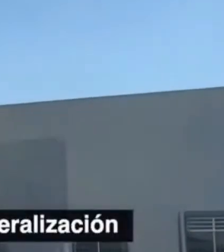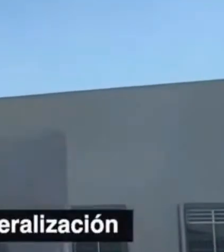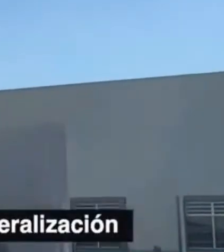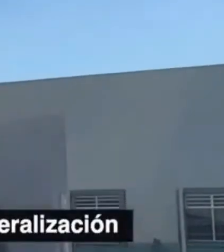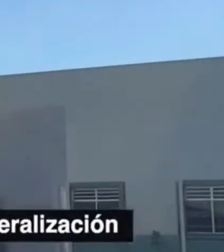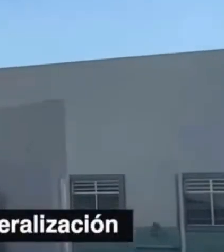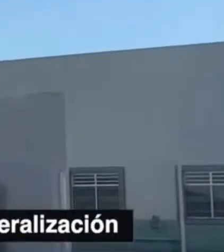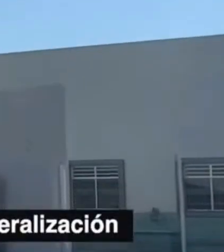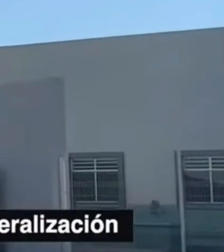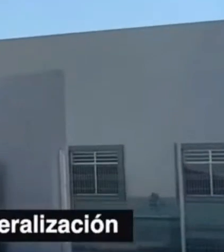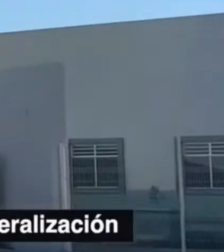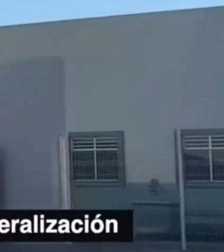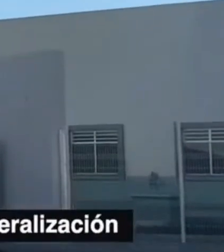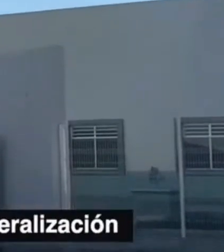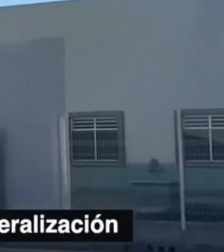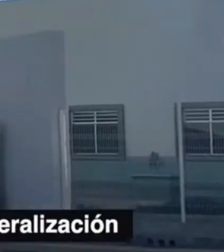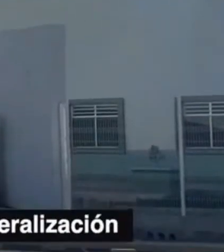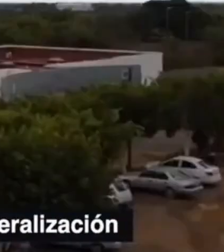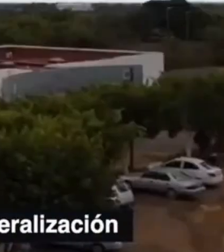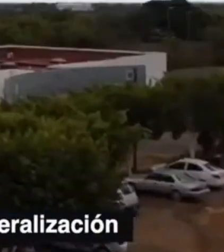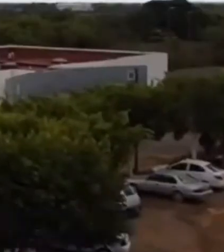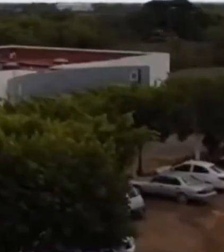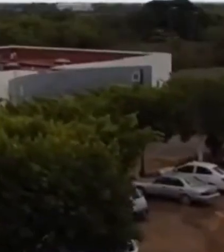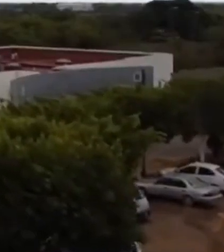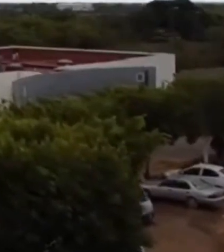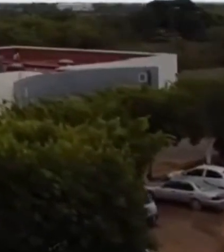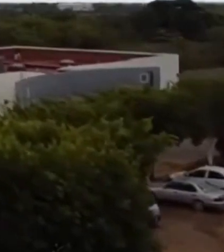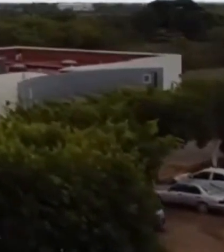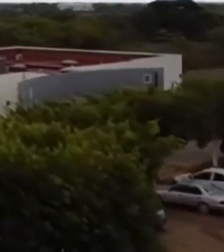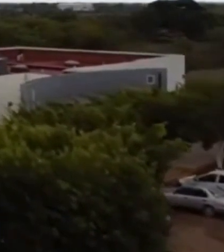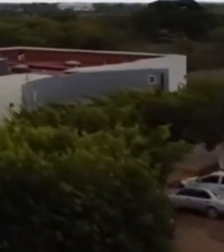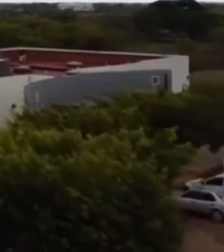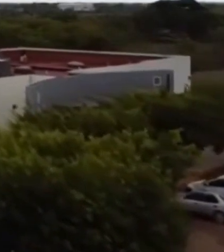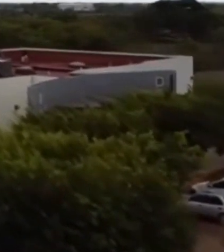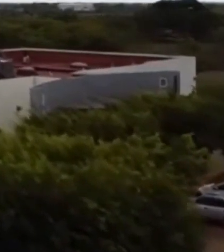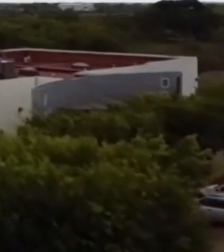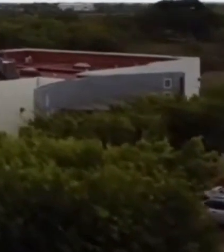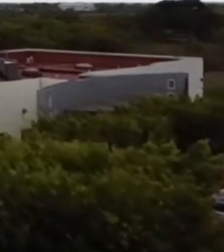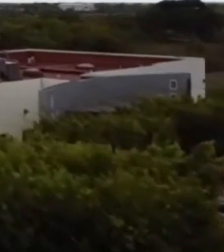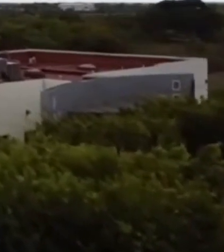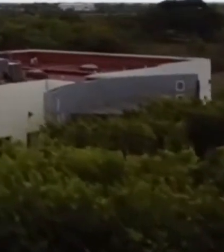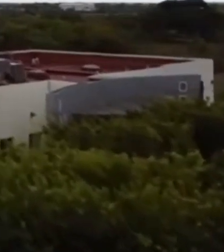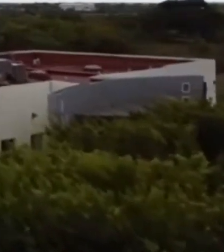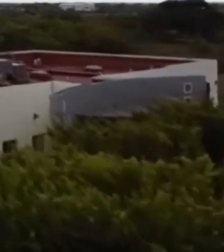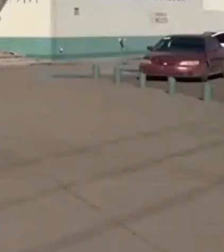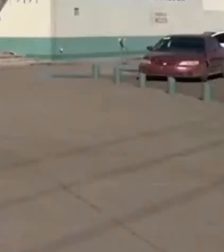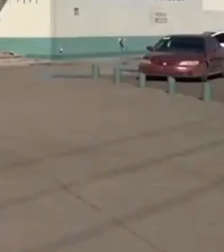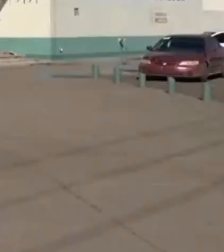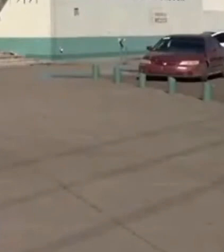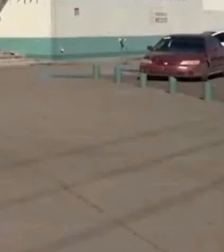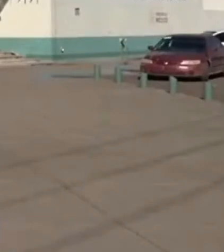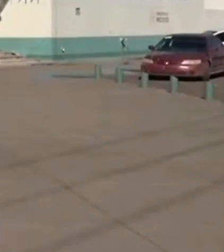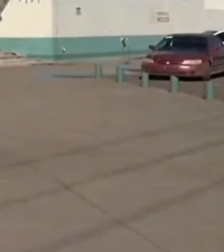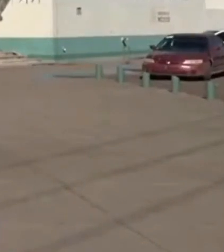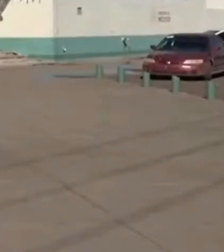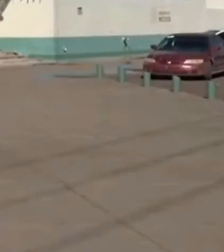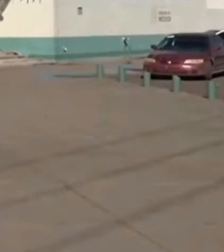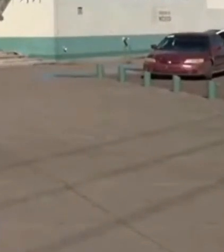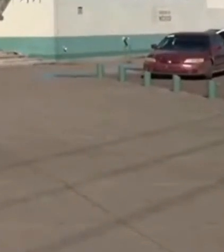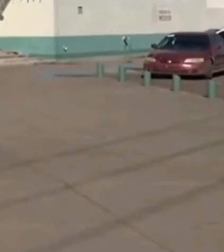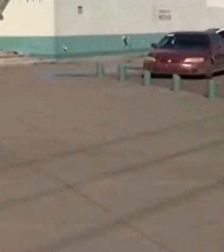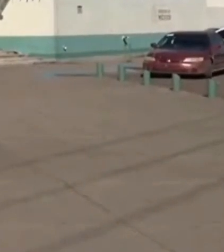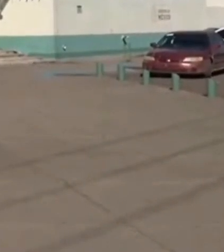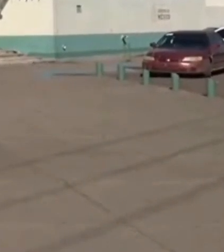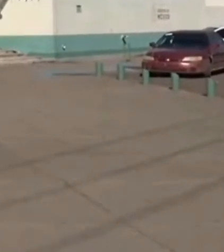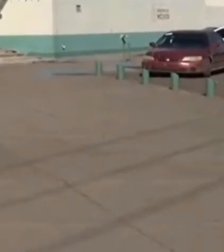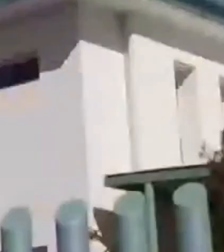los estados en donde se ha implementado la federalización, ha habido un incremento general de las recetas surtidas, pasando de